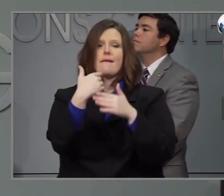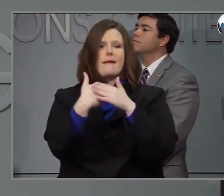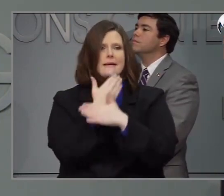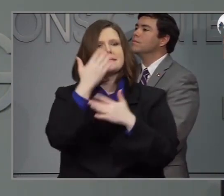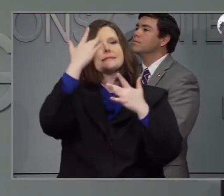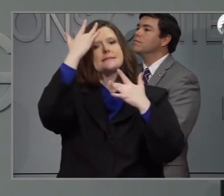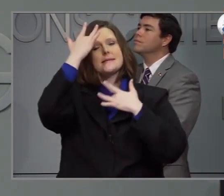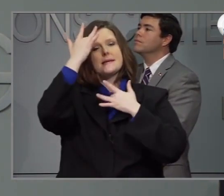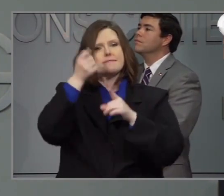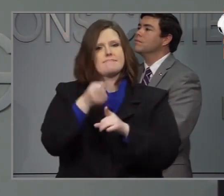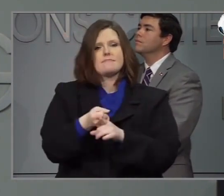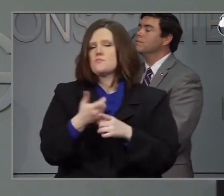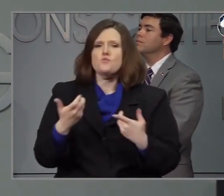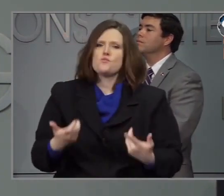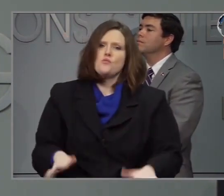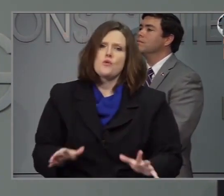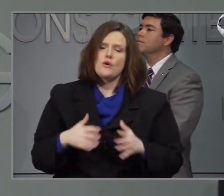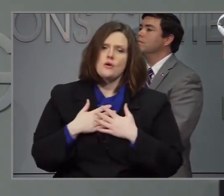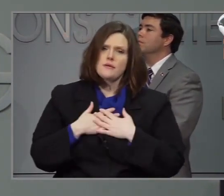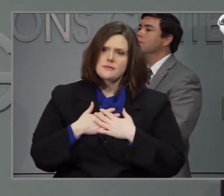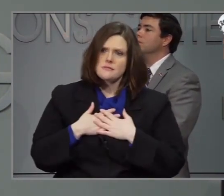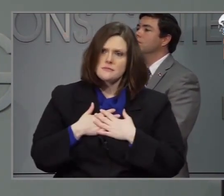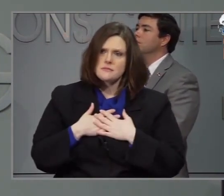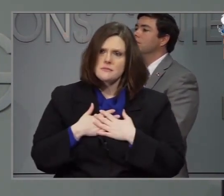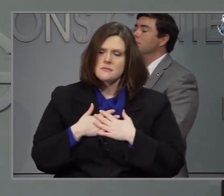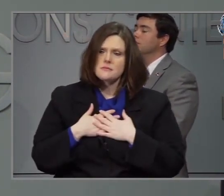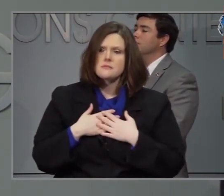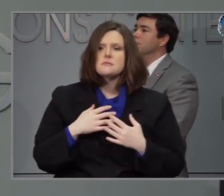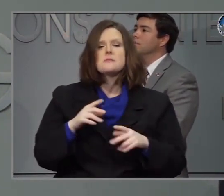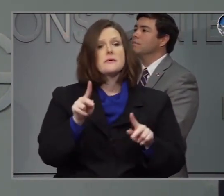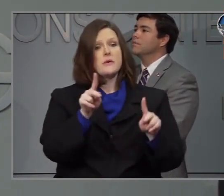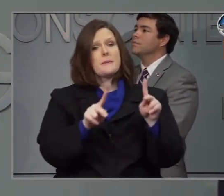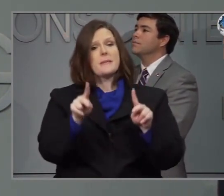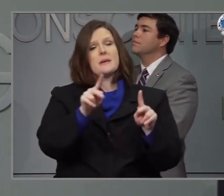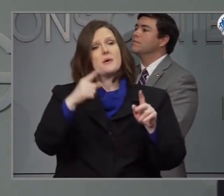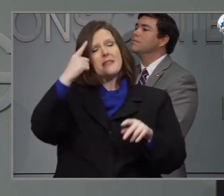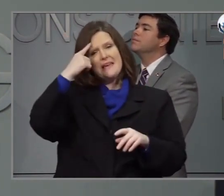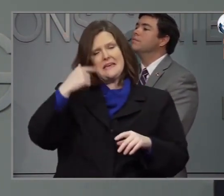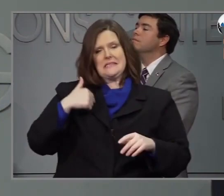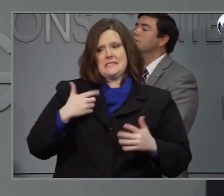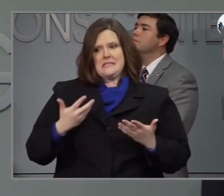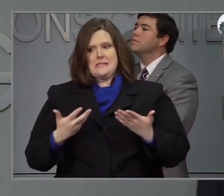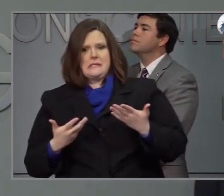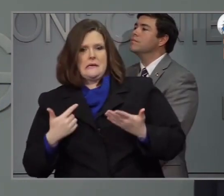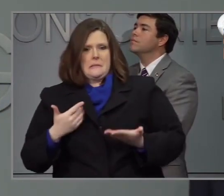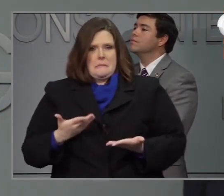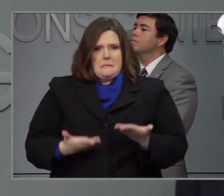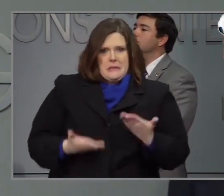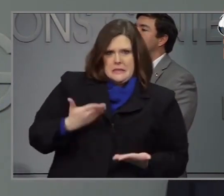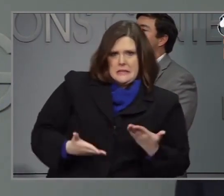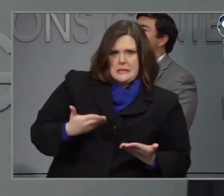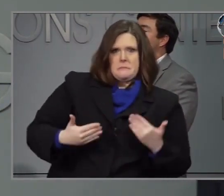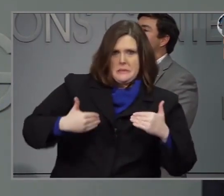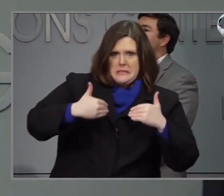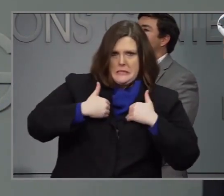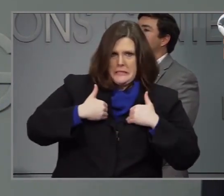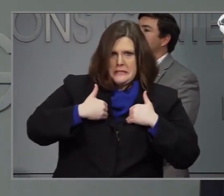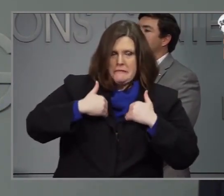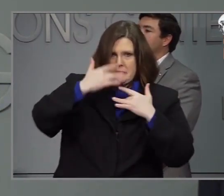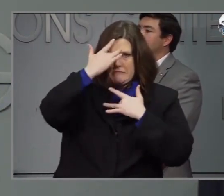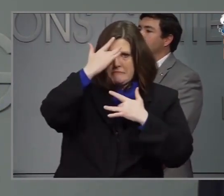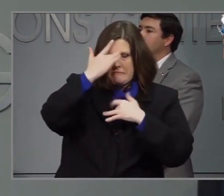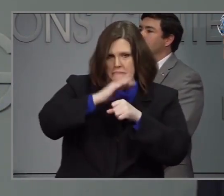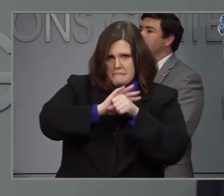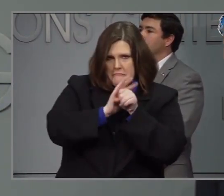lleguen a lugares donde se enfermen así que para aquellos que piensan que tal vez tienen como 19 y